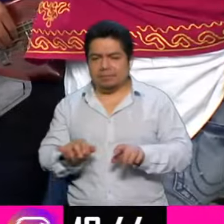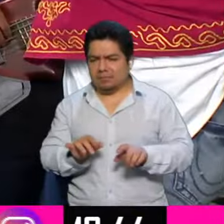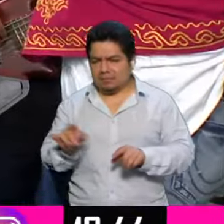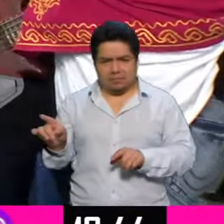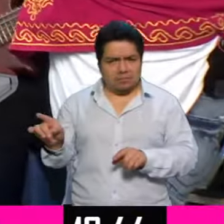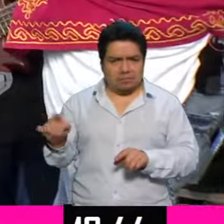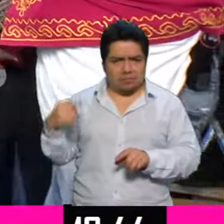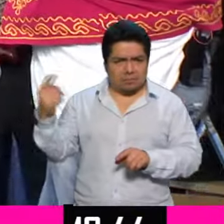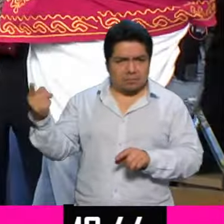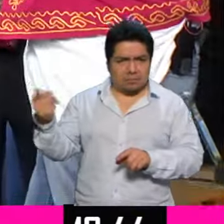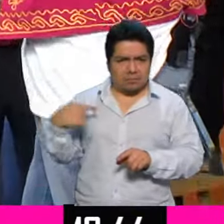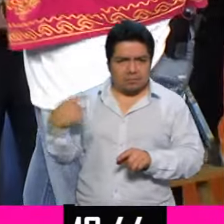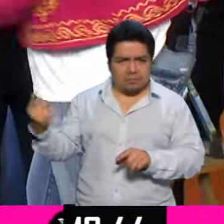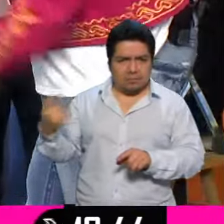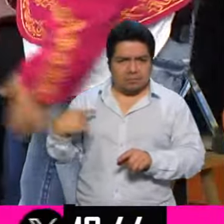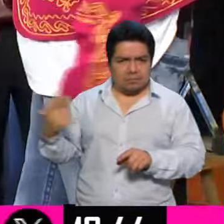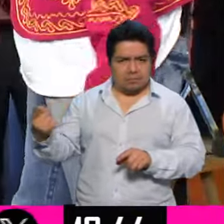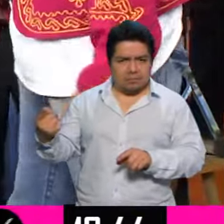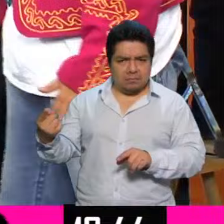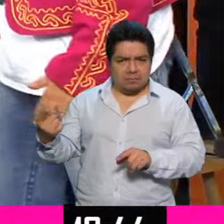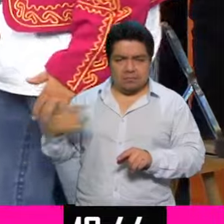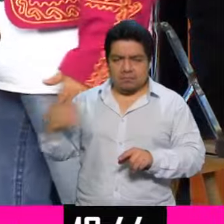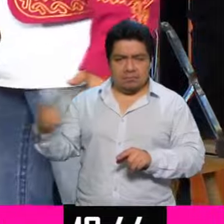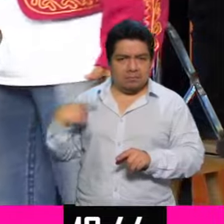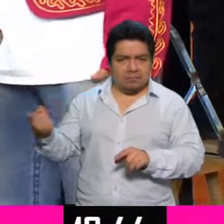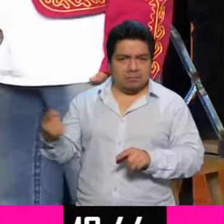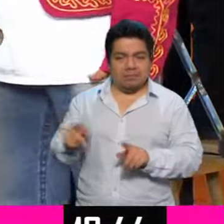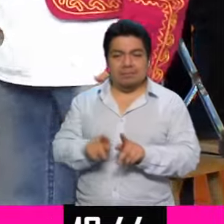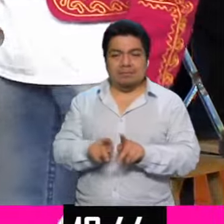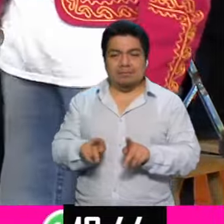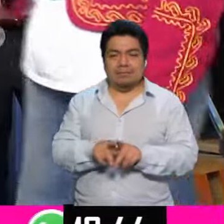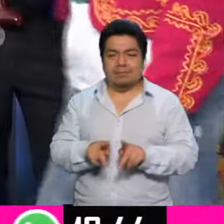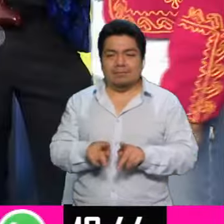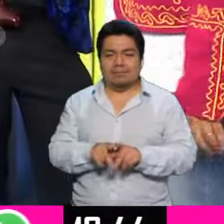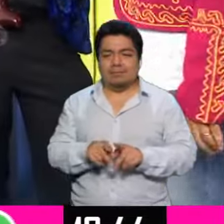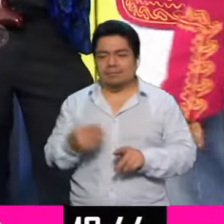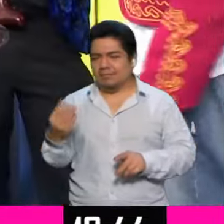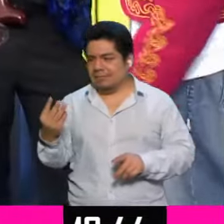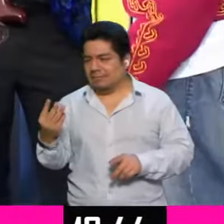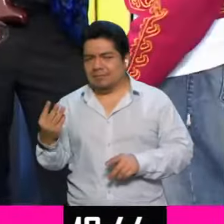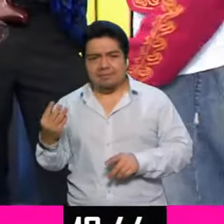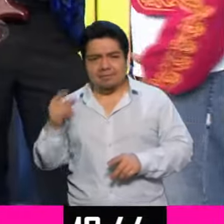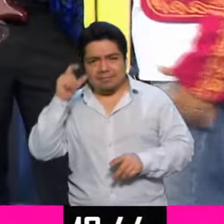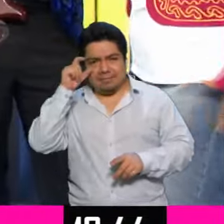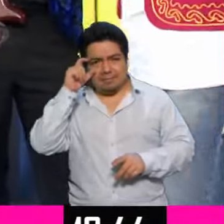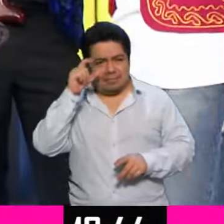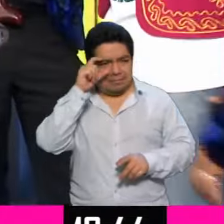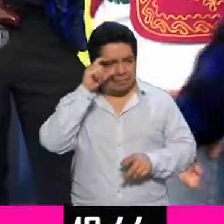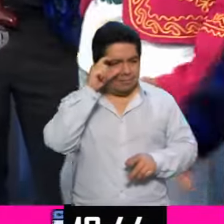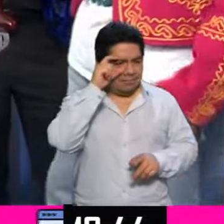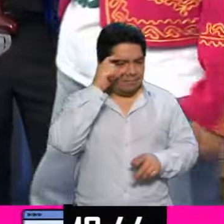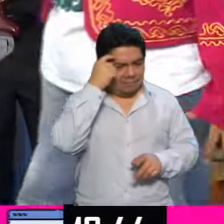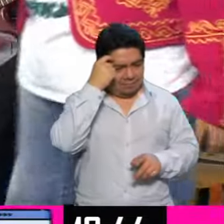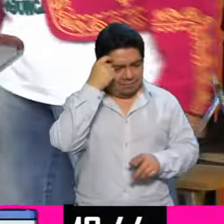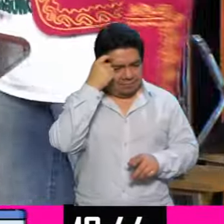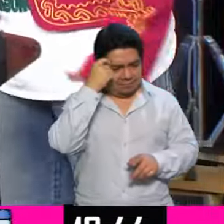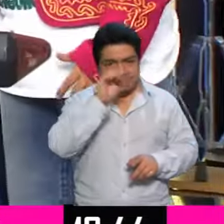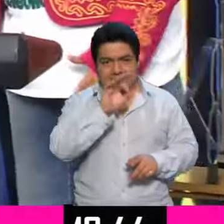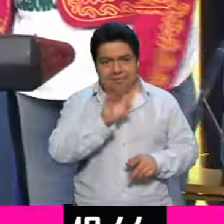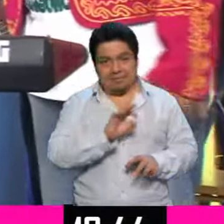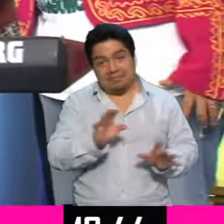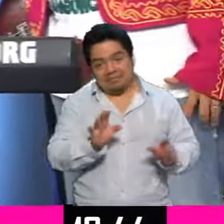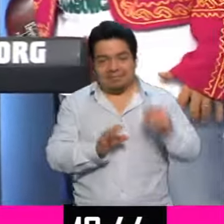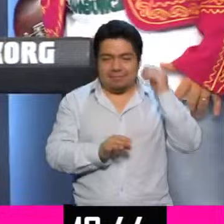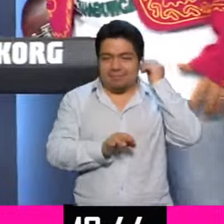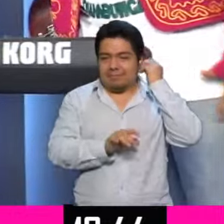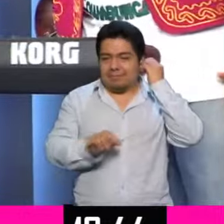del compañero de atrás también o? Sí. Es su primo. Oye, traen los mismos. Los tres traen los mismos lentes. Fueron a la oferta ahí de. Ok. En Alex, el